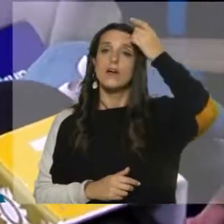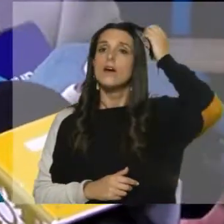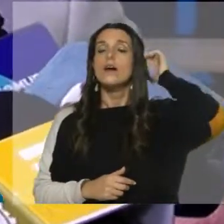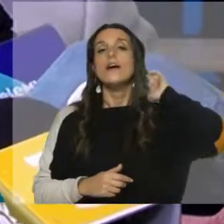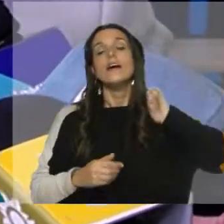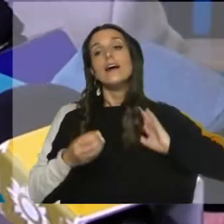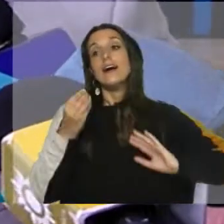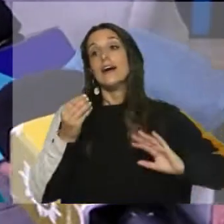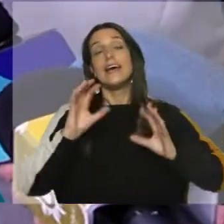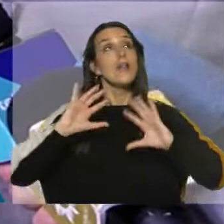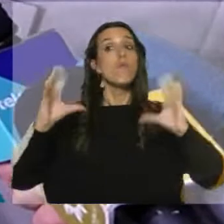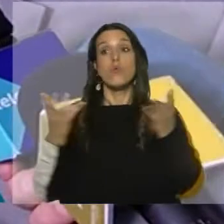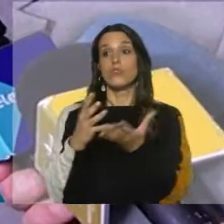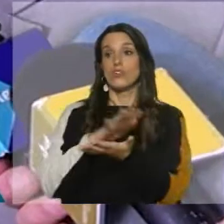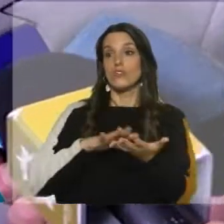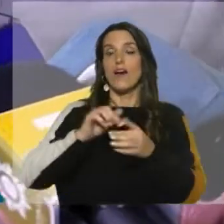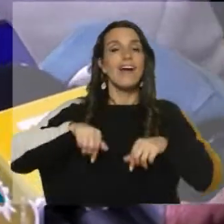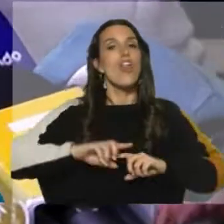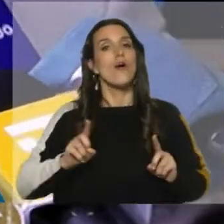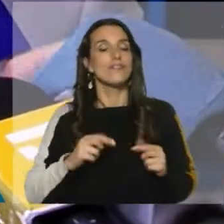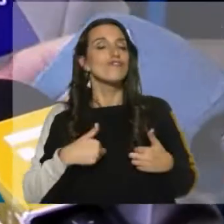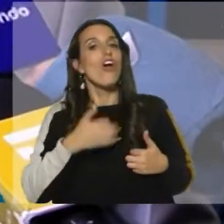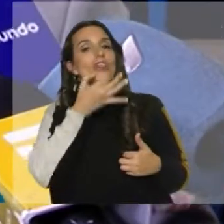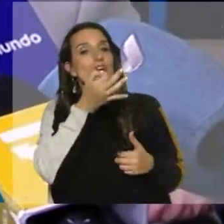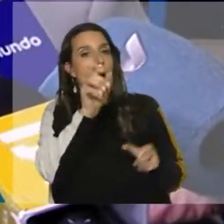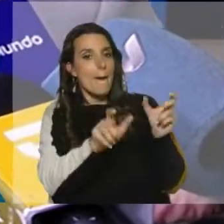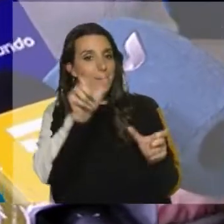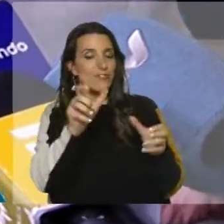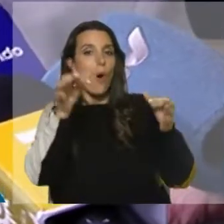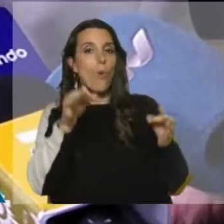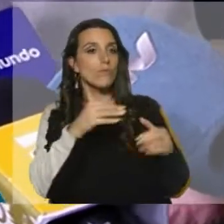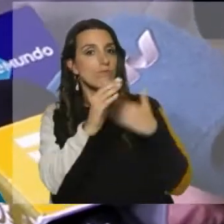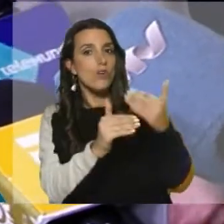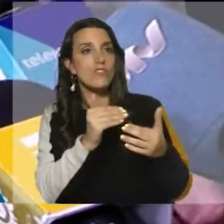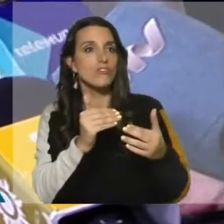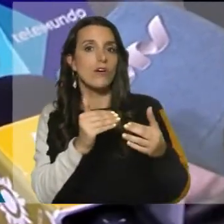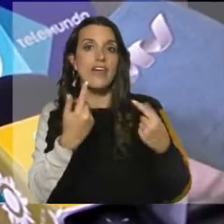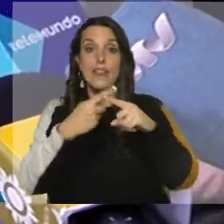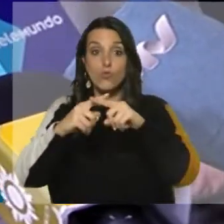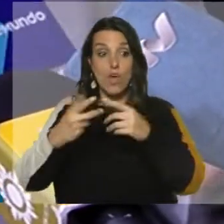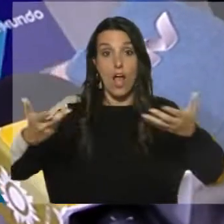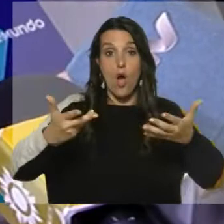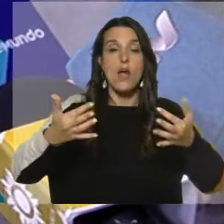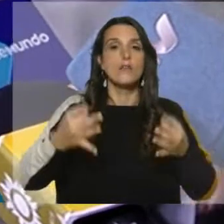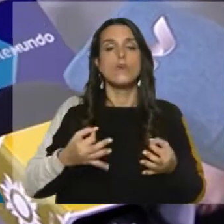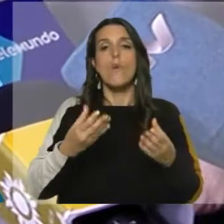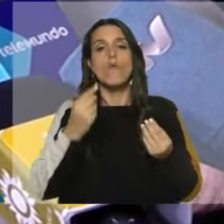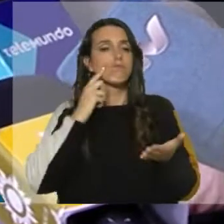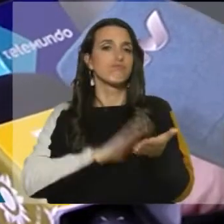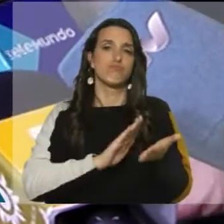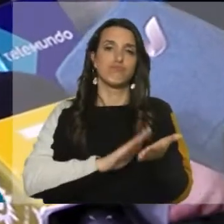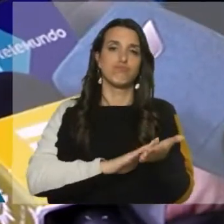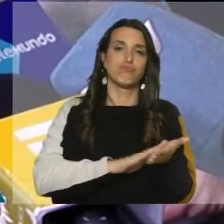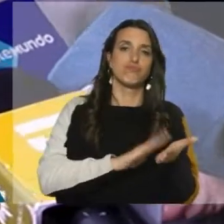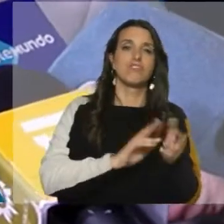lo que pasa en el mundo y acá no se trata, yo se lo digo a la gente, miren, en este proceso de deliberación y de discusión hay mucha evidencia respecto